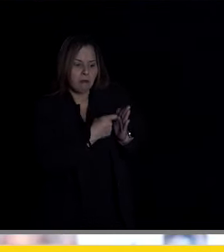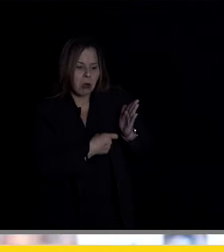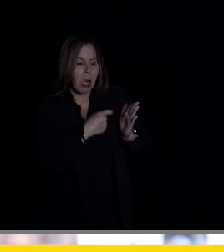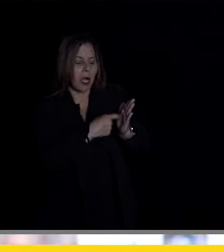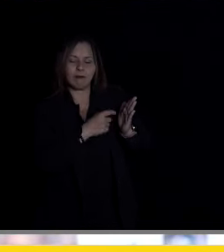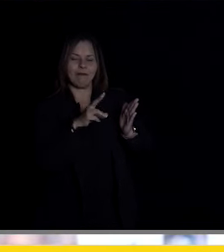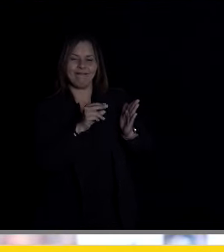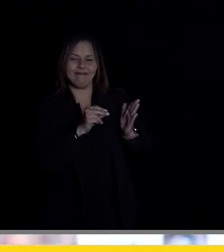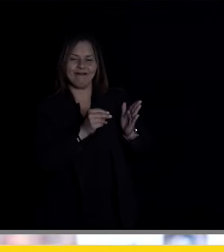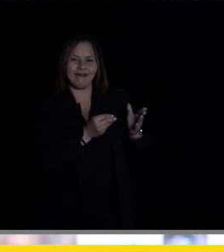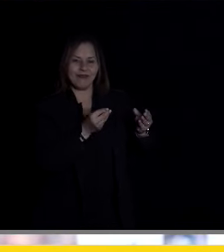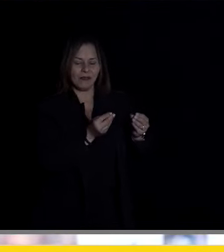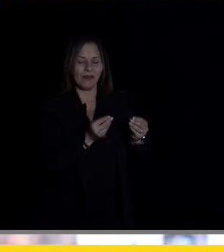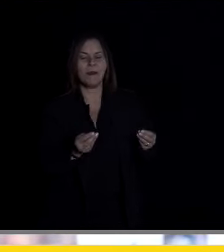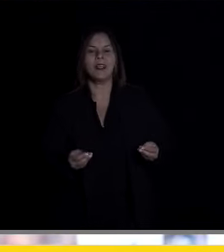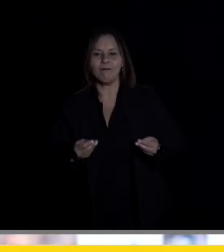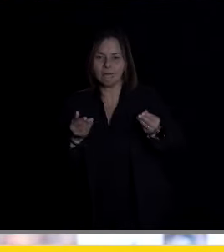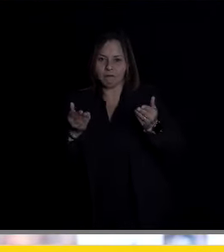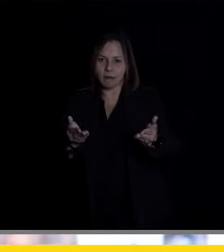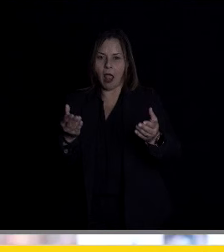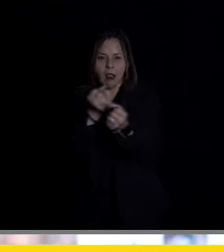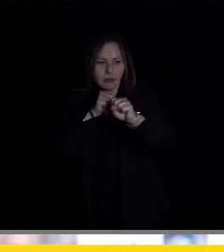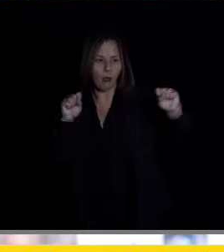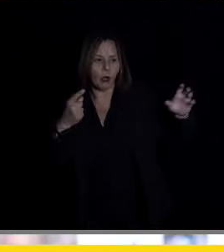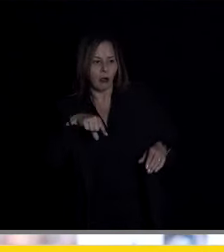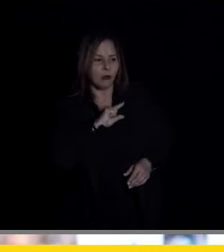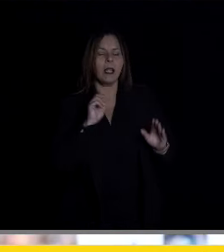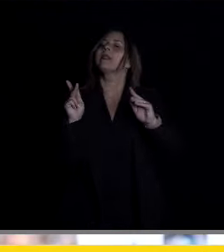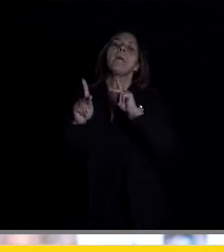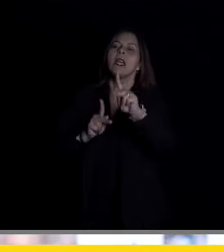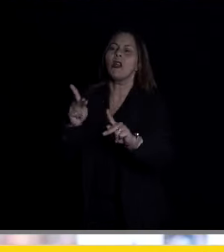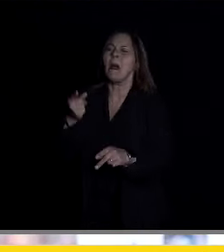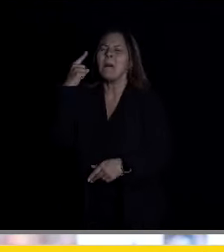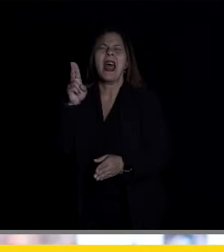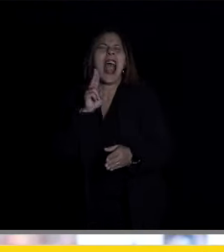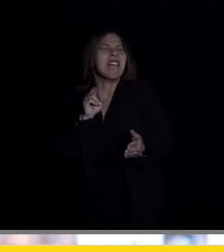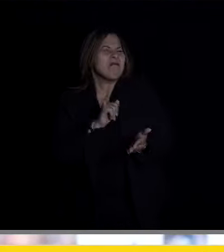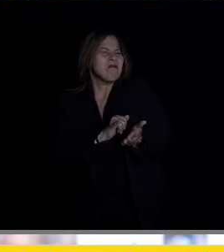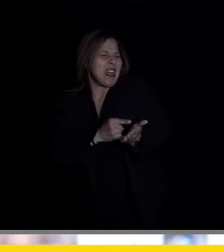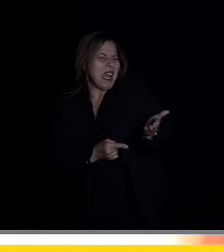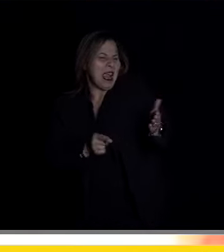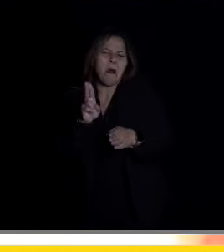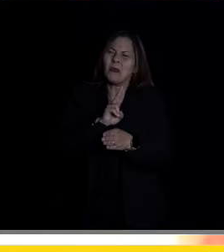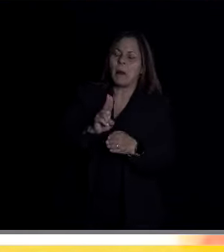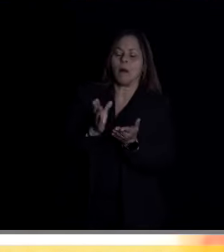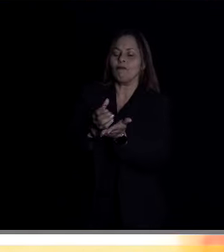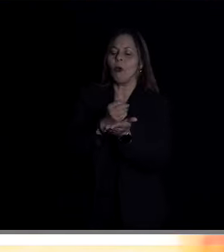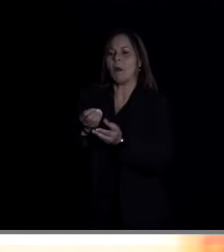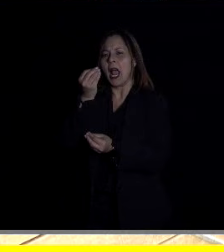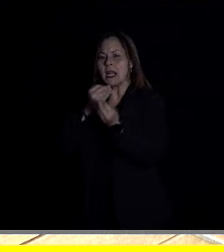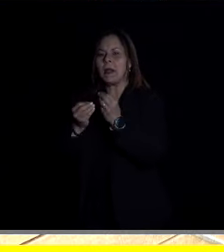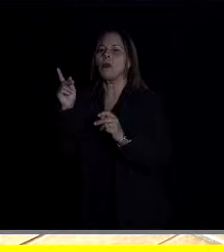una inversión en la seguridad de nuestra gente. ¿Y para qué usamos ese dinero? Se utilizó para la compra de alimentos para los